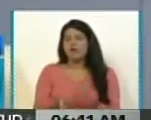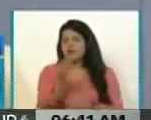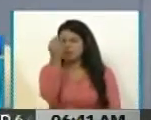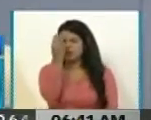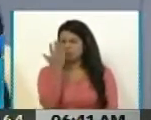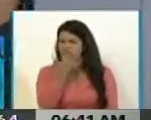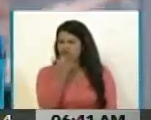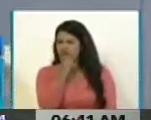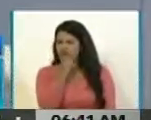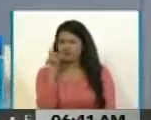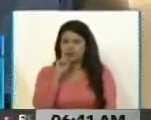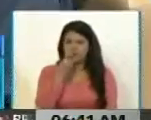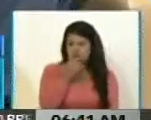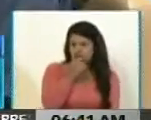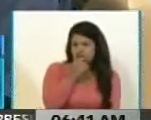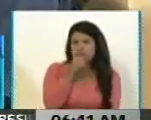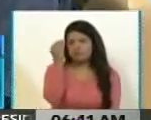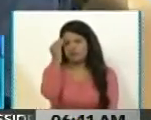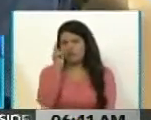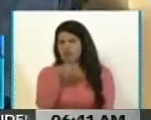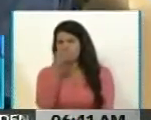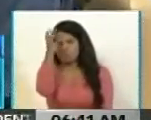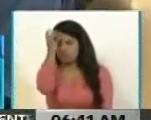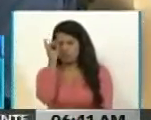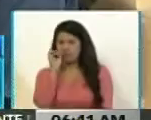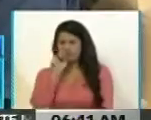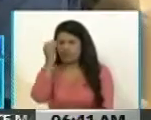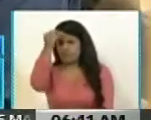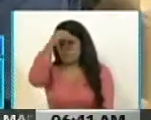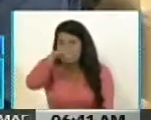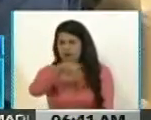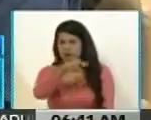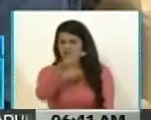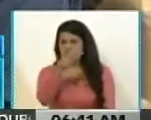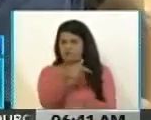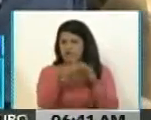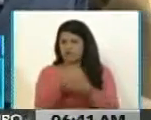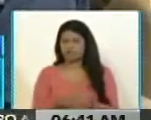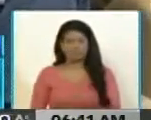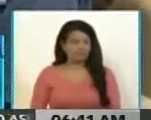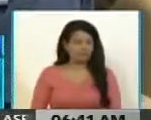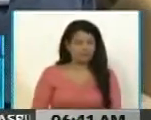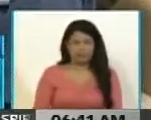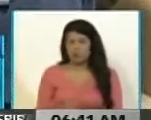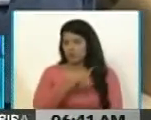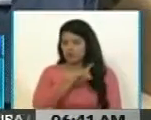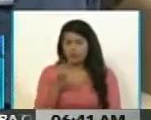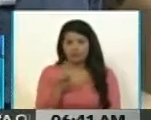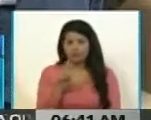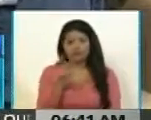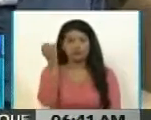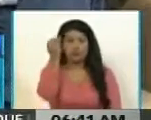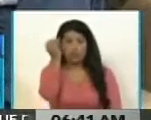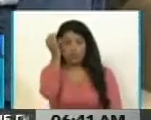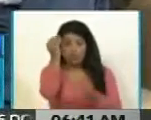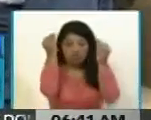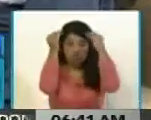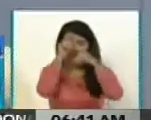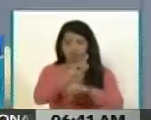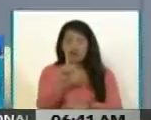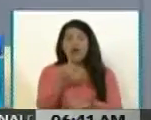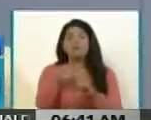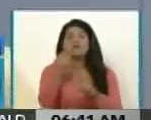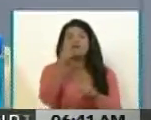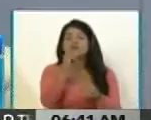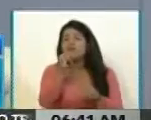lo siente como un eslogan del gobierno y resulta que no lo es. Pero hay que darle elementos a la gente para que lo